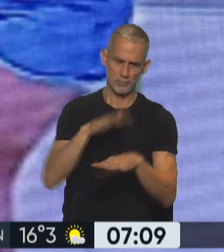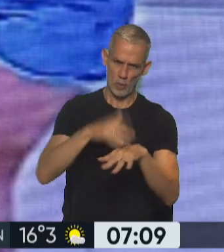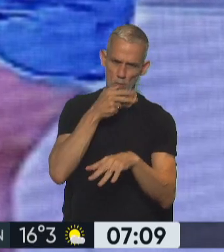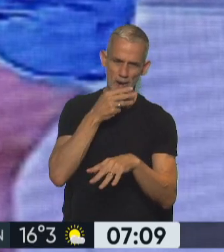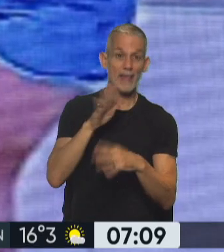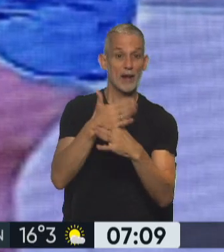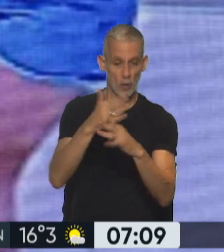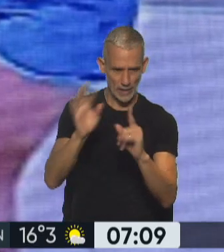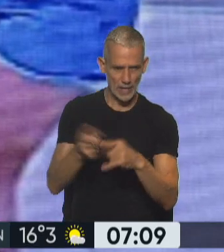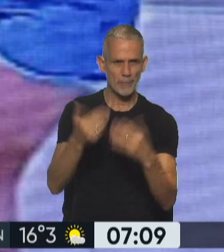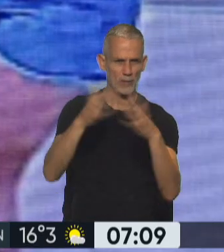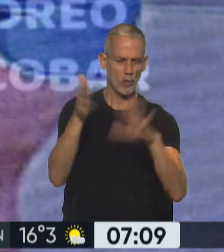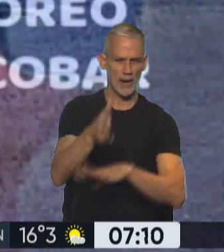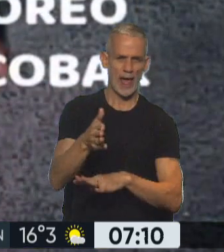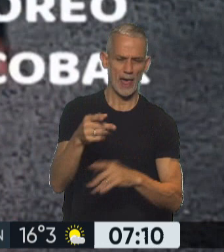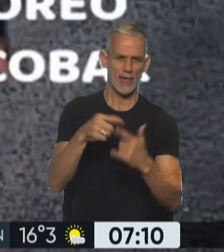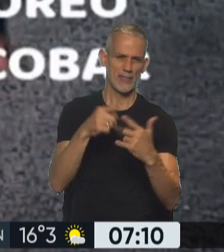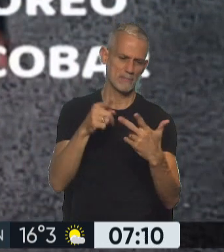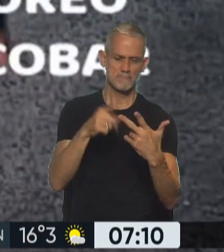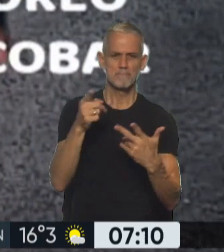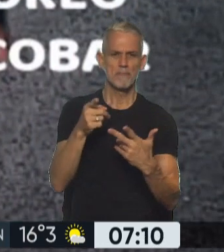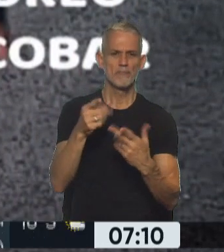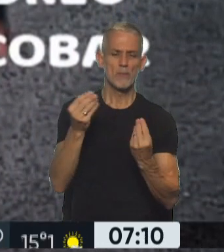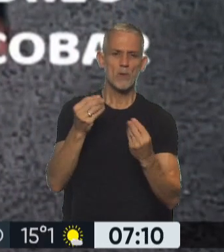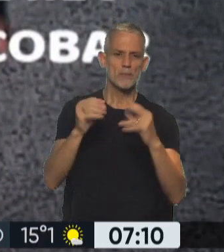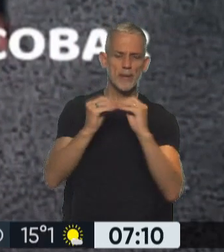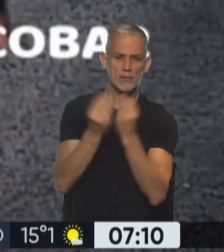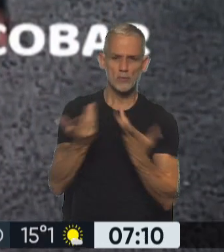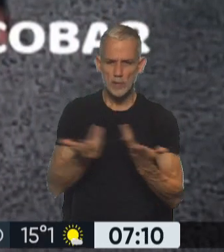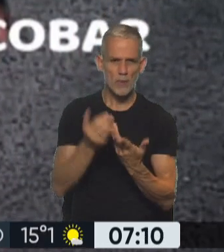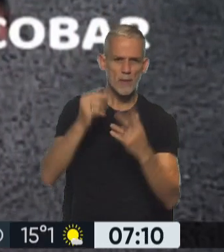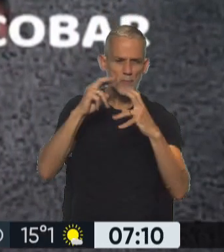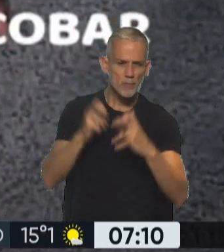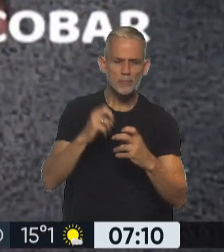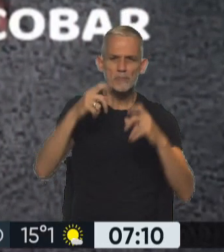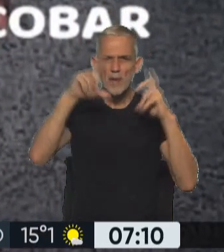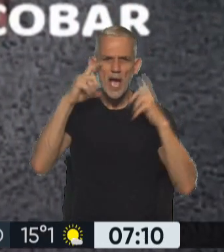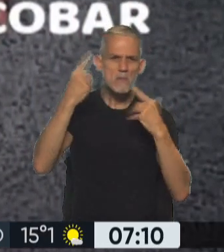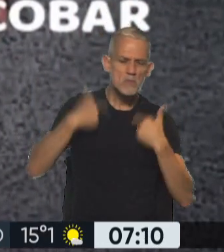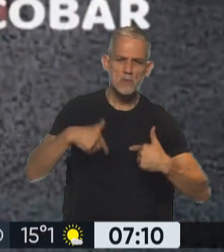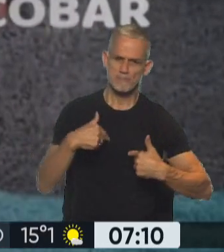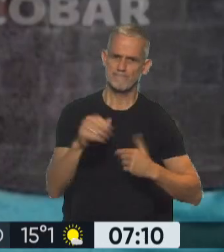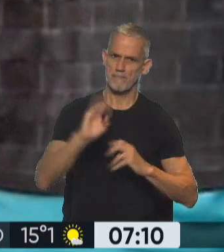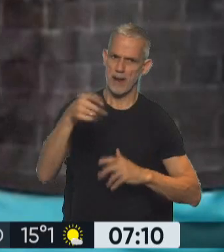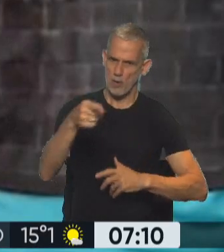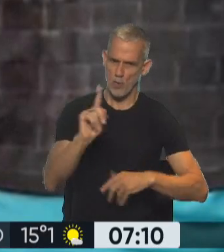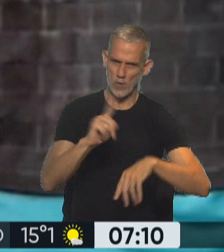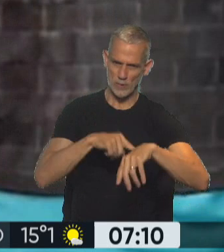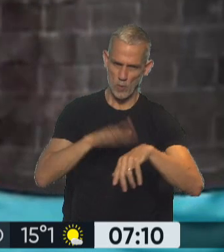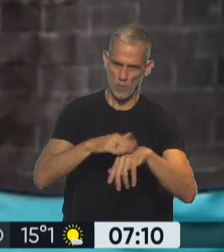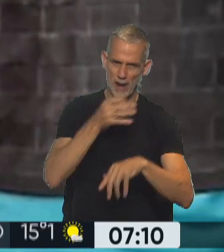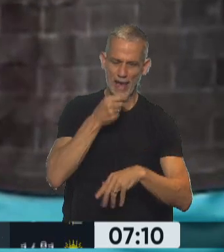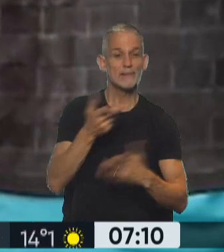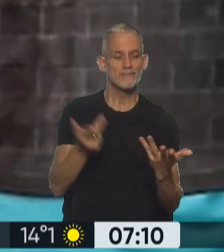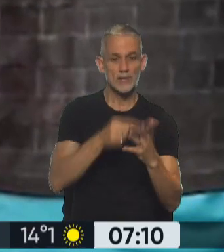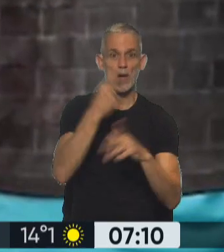al igual que su novia Brisa Villarreal tras los resultados en las pericias biométricas esperemos después la detención